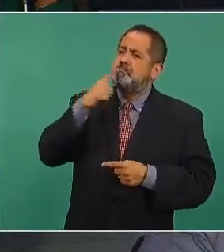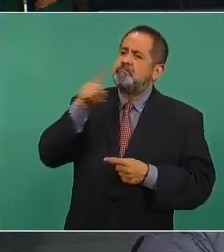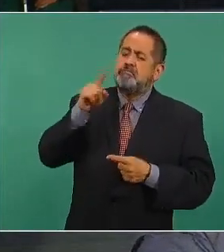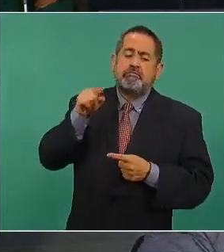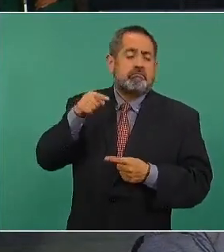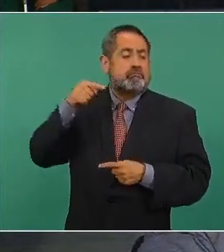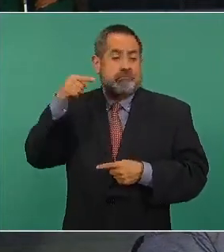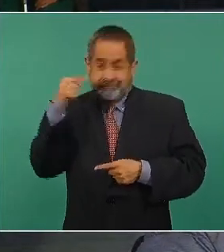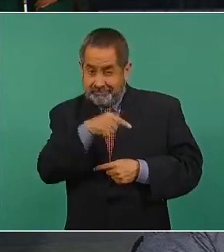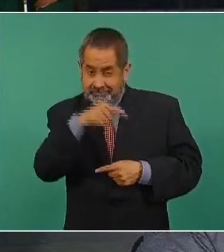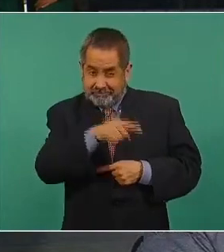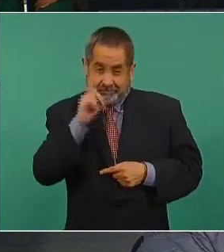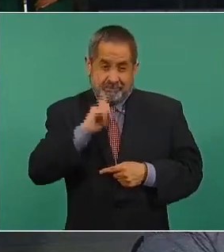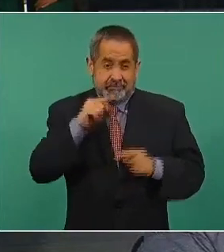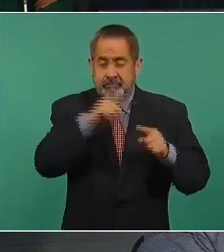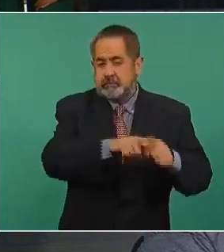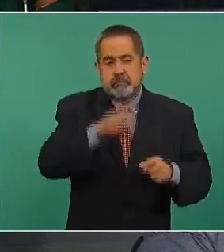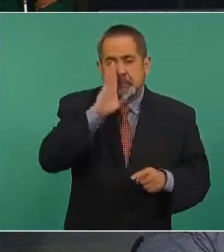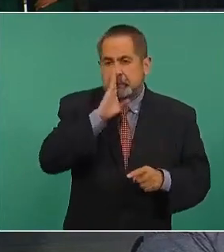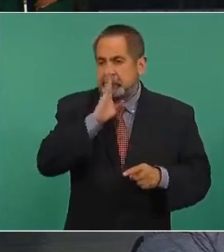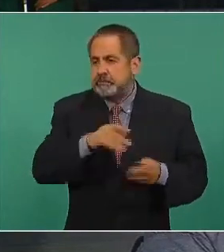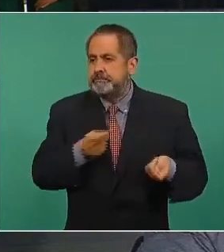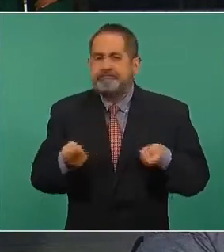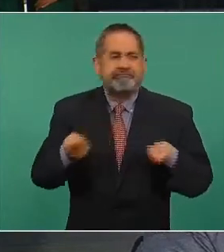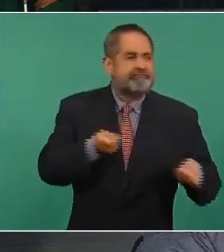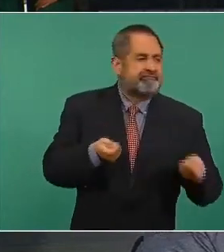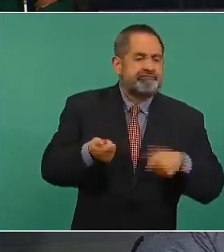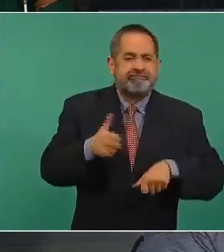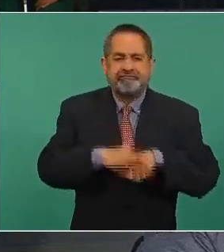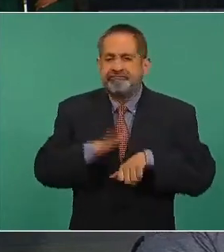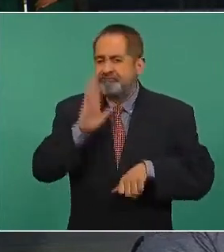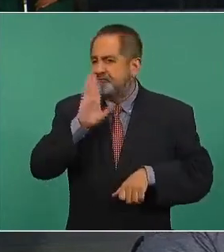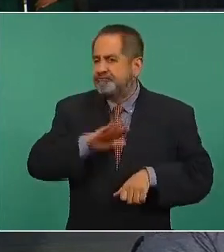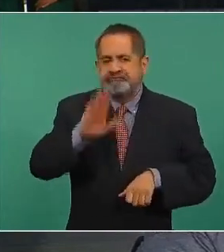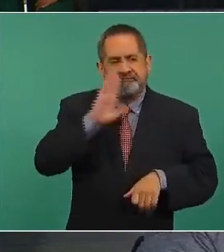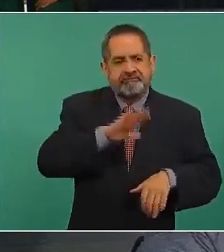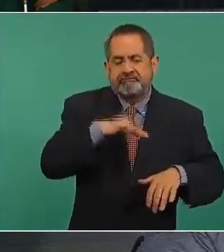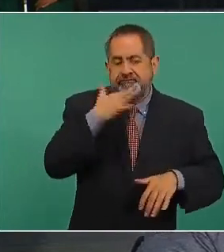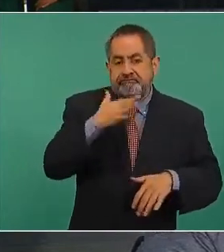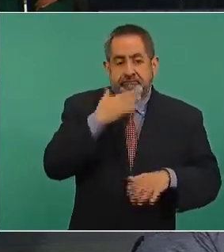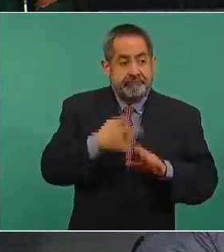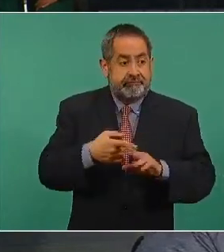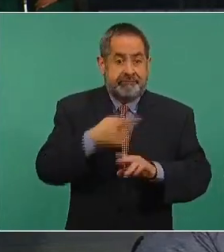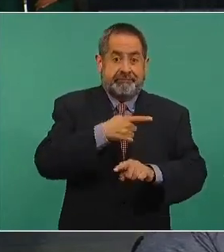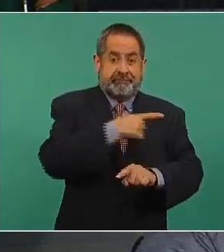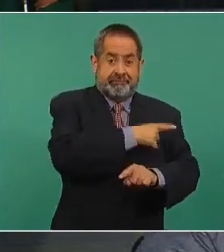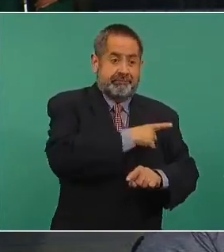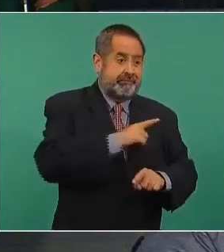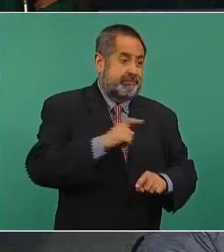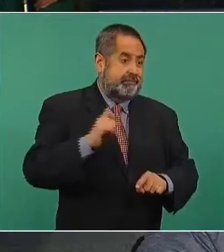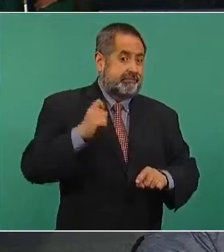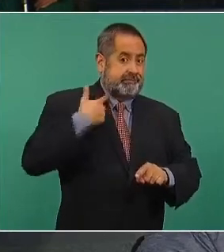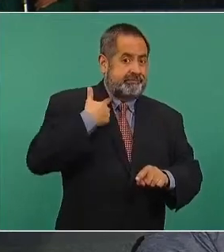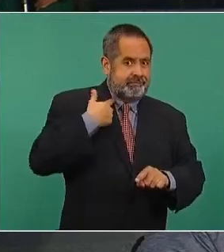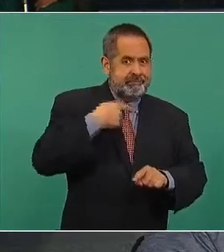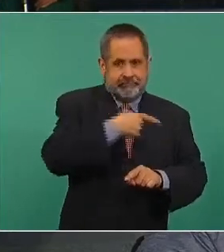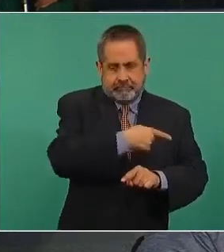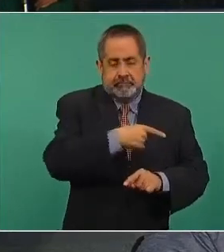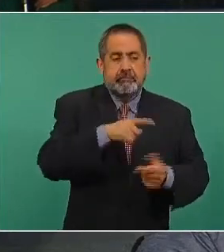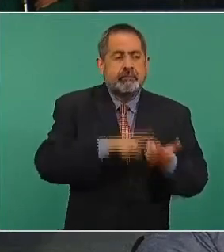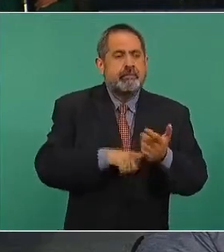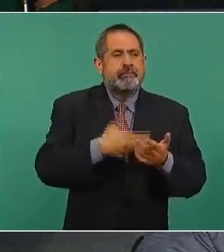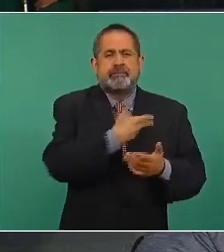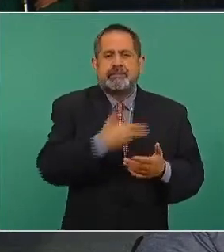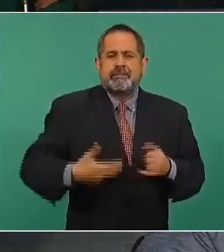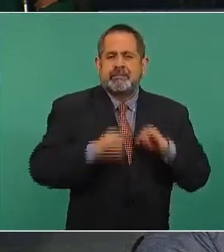ha hecho pues malos manejos, incluso antes de que fuera titular, era presidenta de